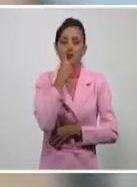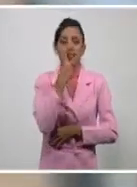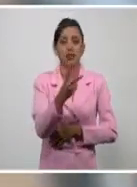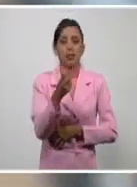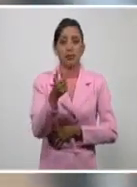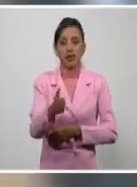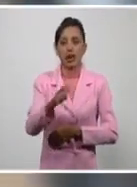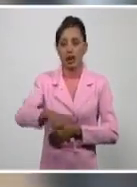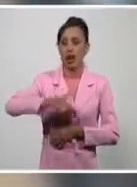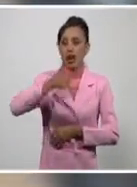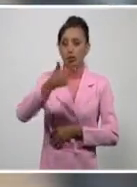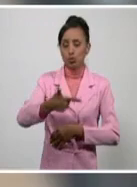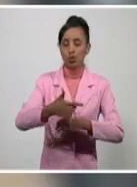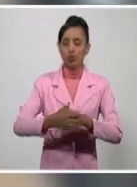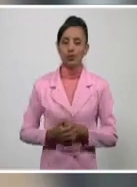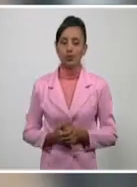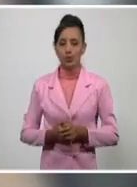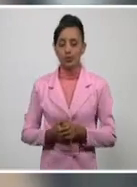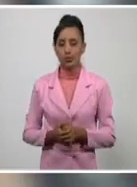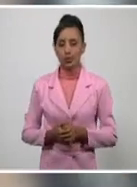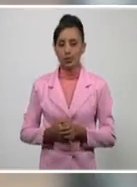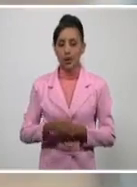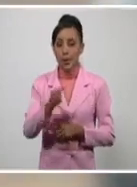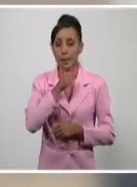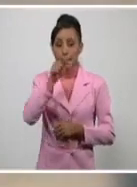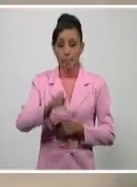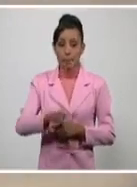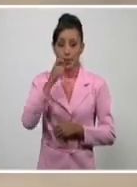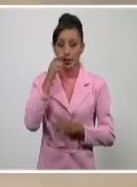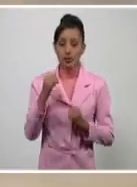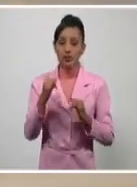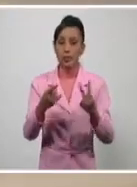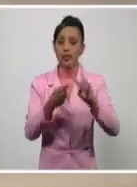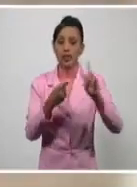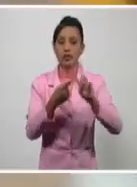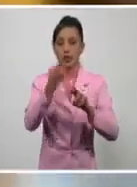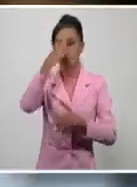desde la cultura. Abdiel Bermúdez Bermúdez, Sistema Informativo de la Televisión Cubana.